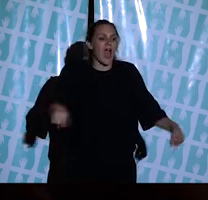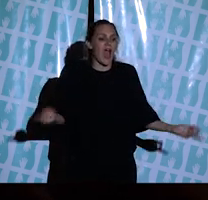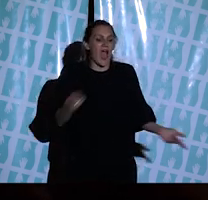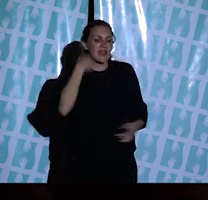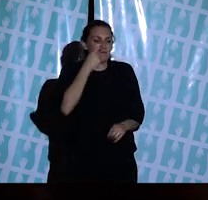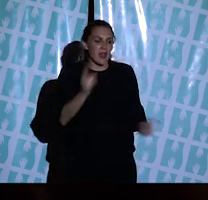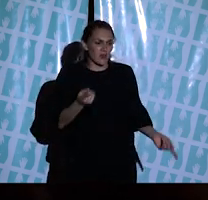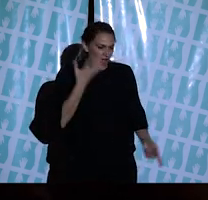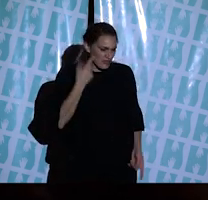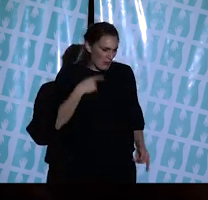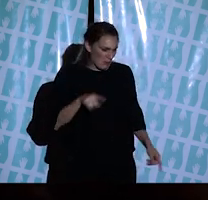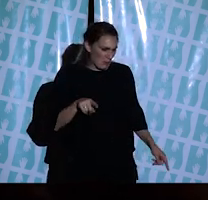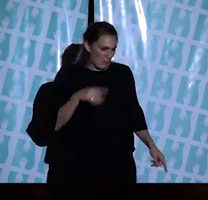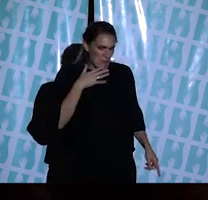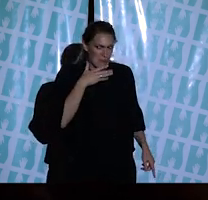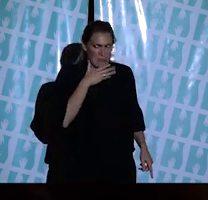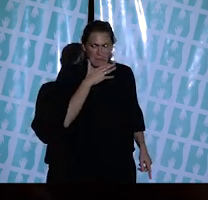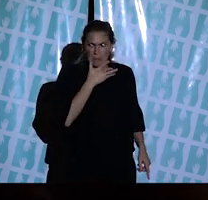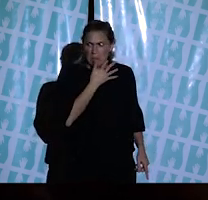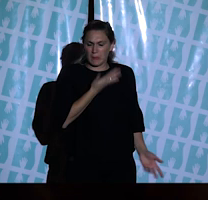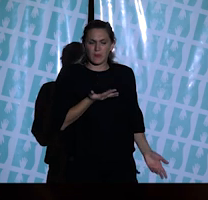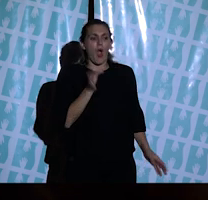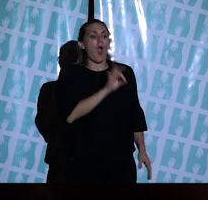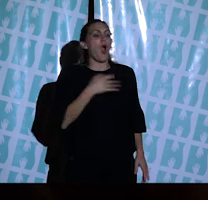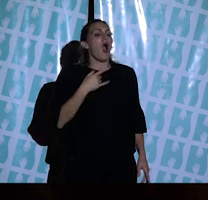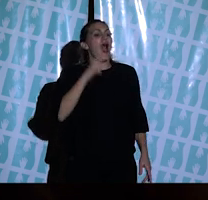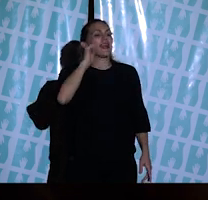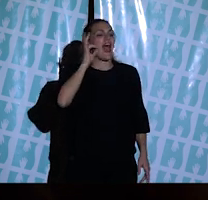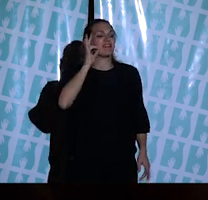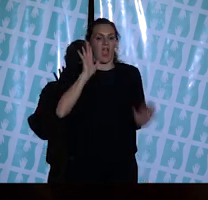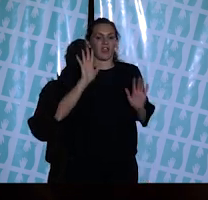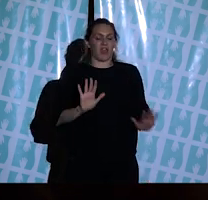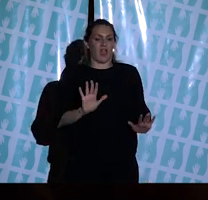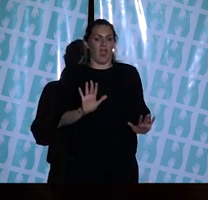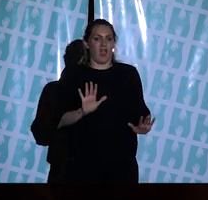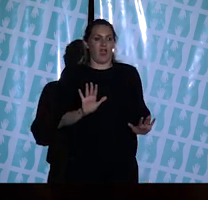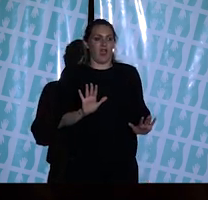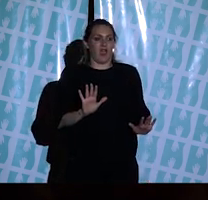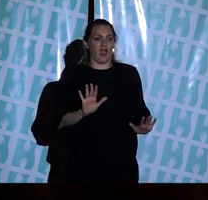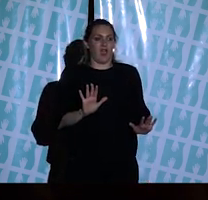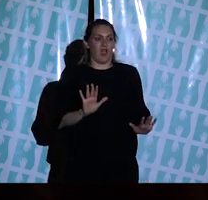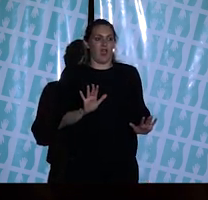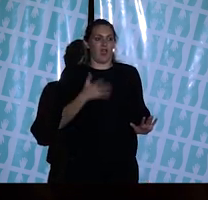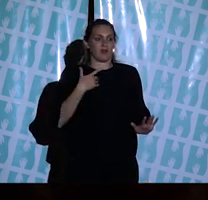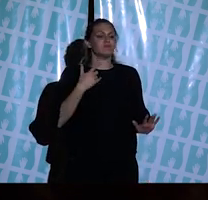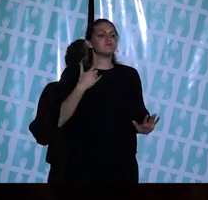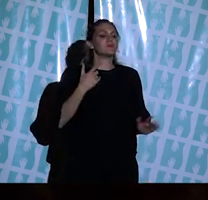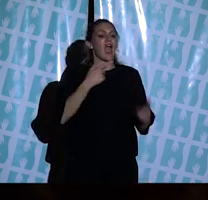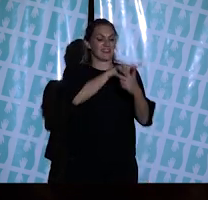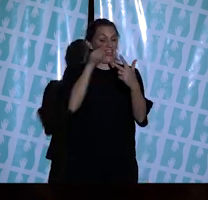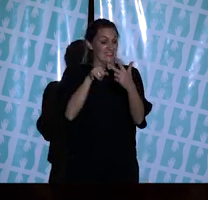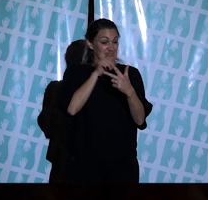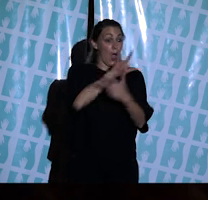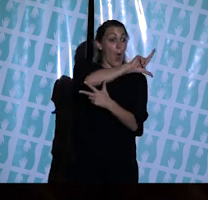entiende qué pasa. O está que queda paralizado. Huye, o ataca, o se